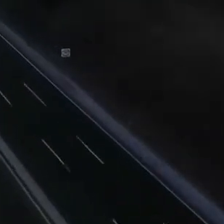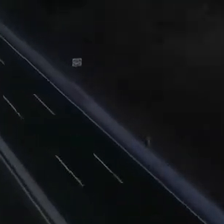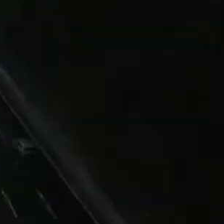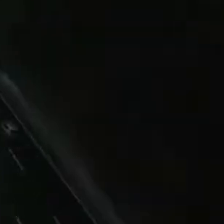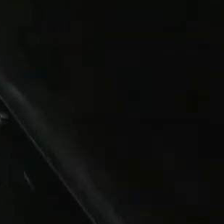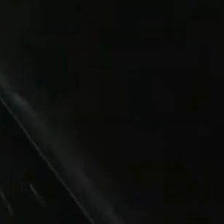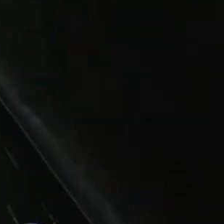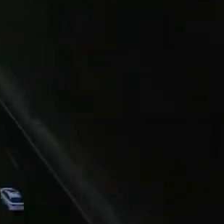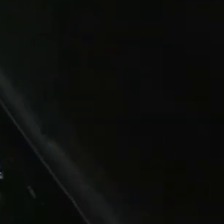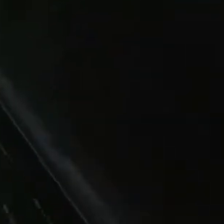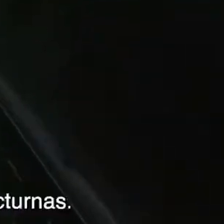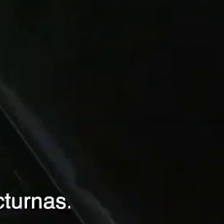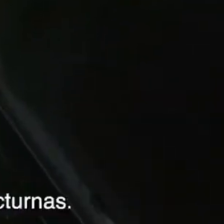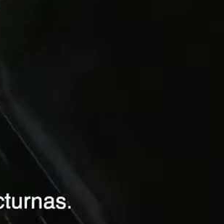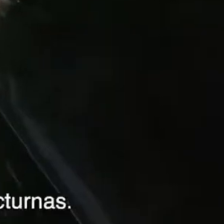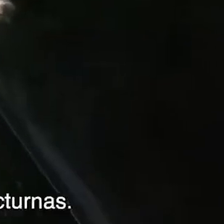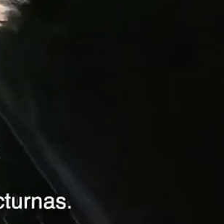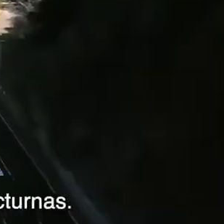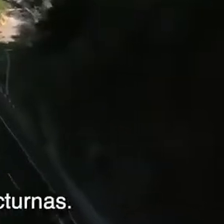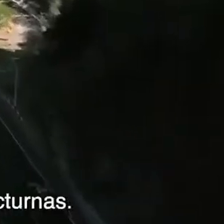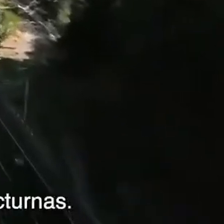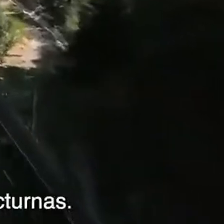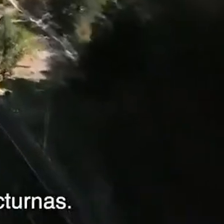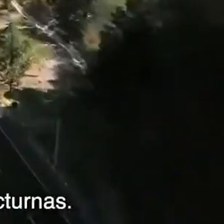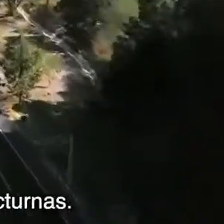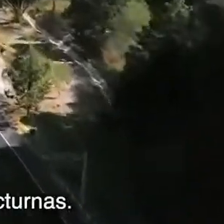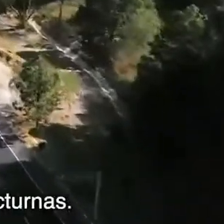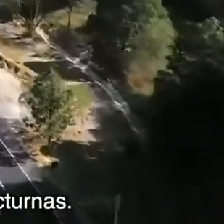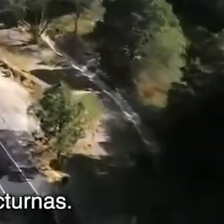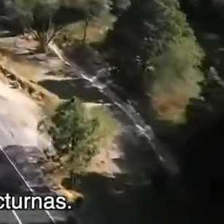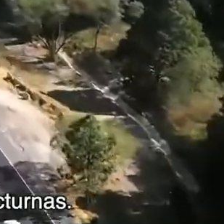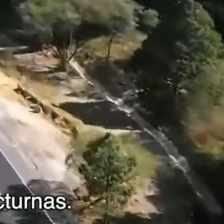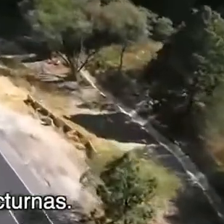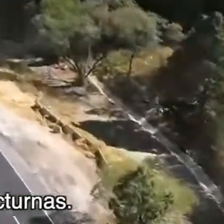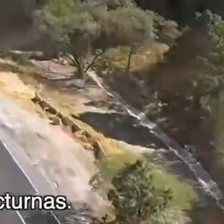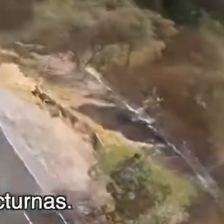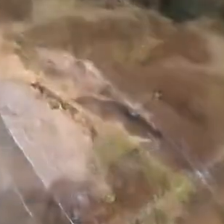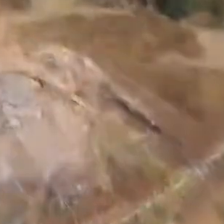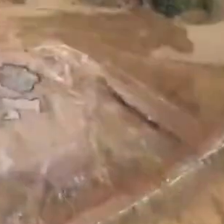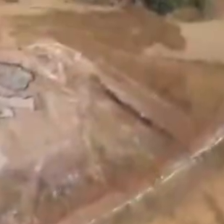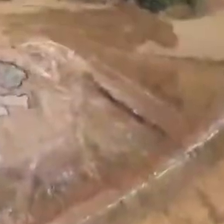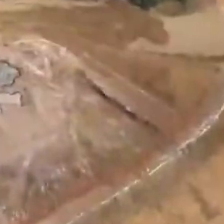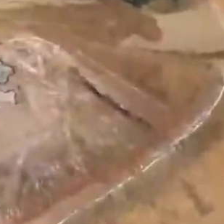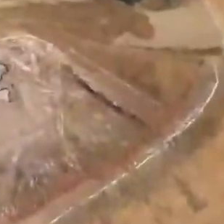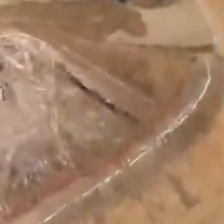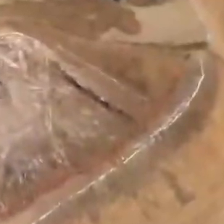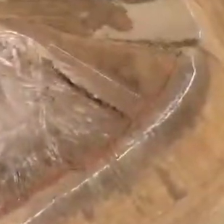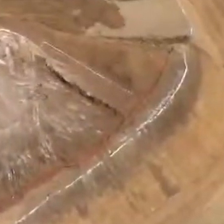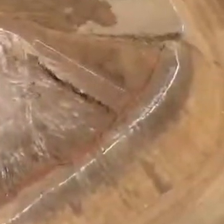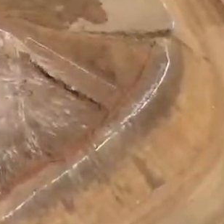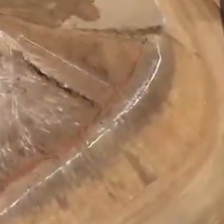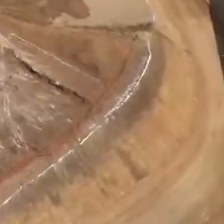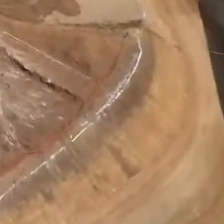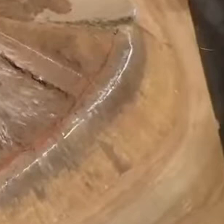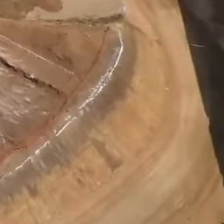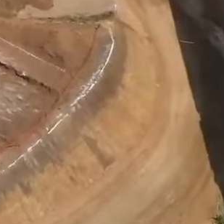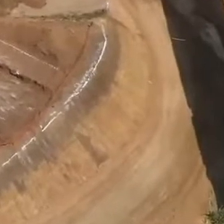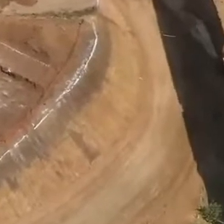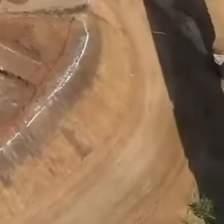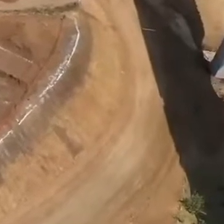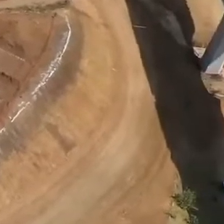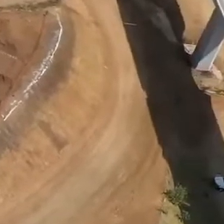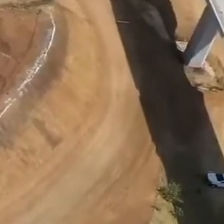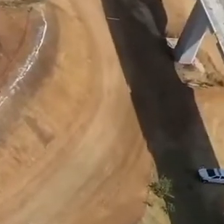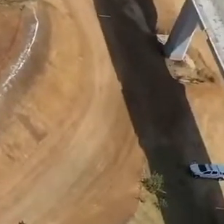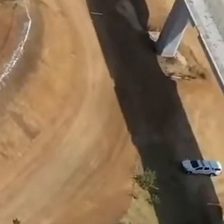de capiteles de este frente. Se continúa con la colocación de traves en maniobras nocturnas. Subestación eléctrica de tracción 2.